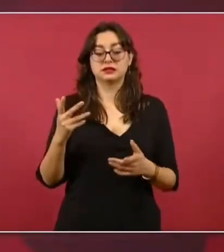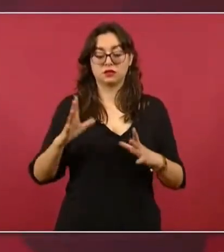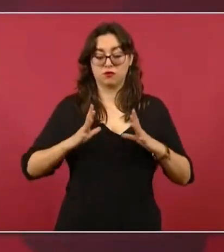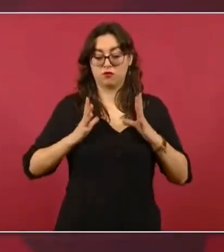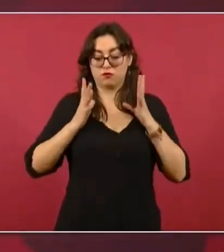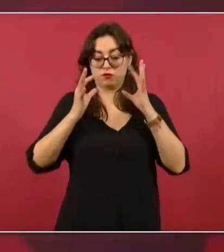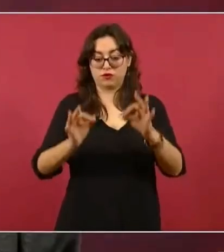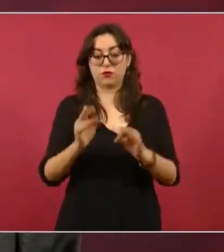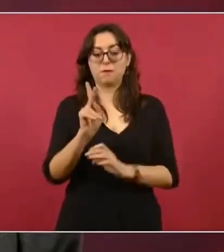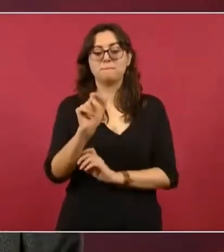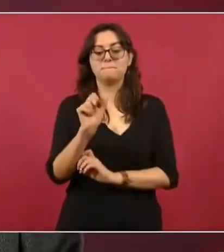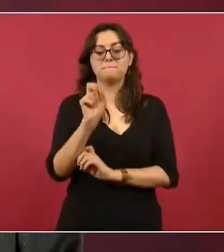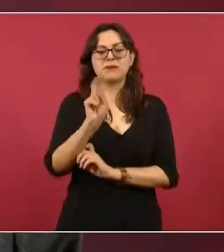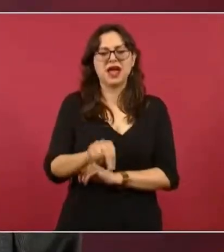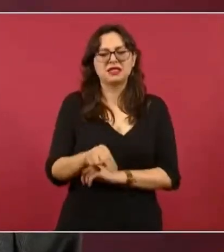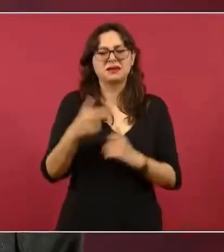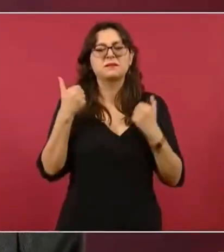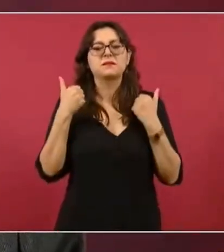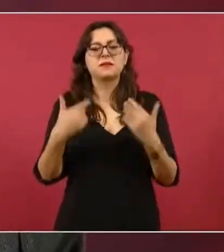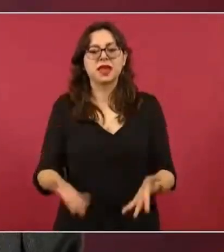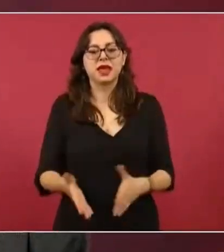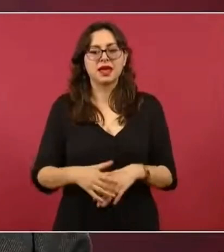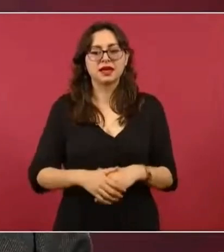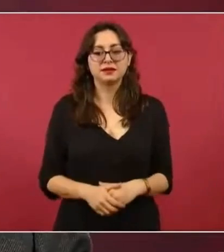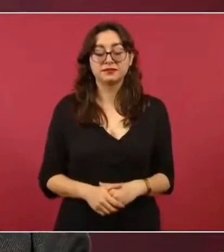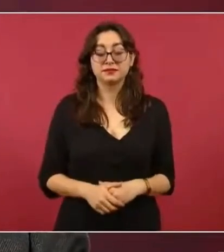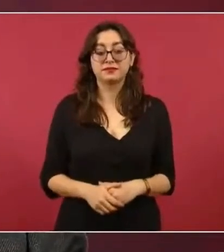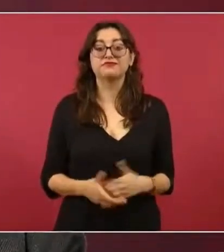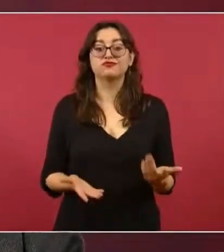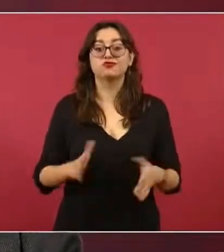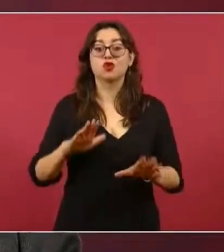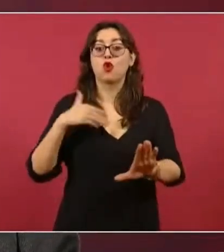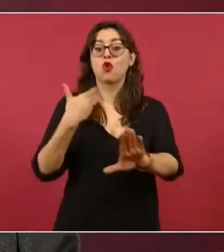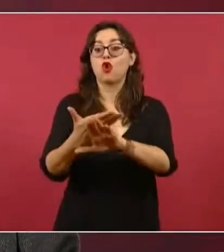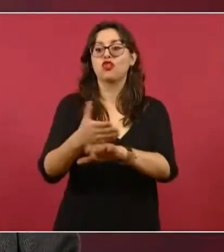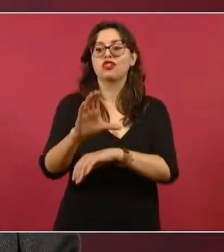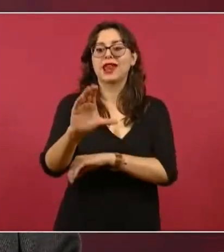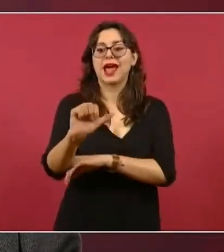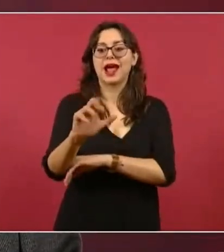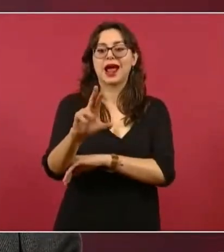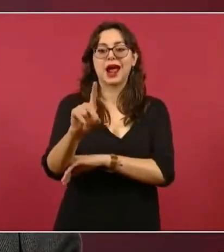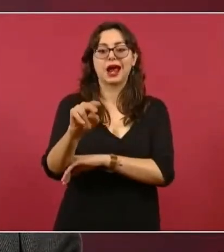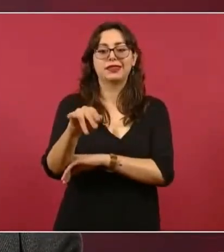pero hay maestros que no lo saben.